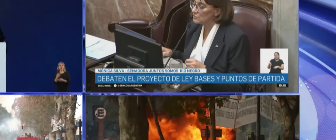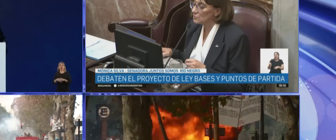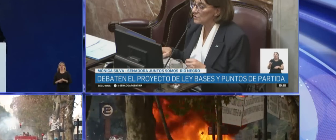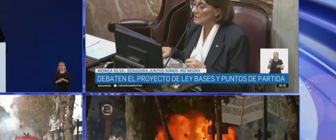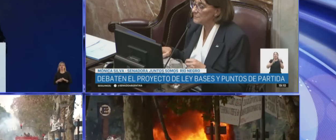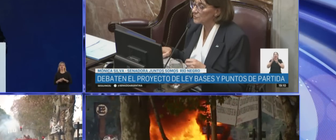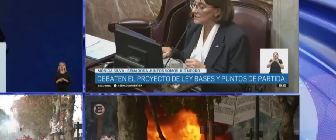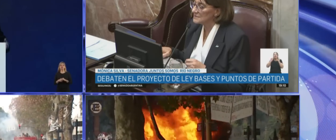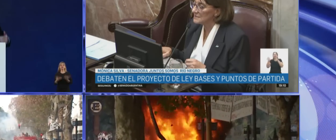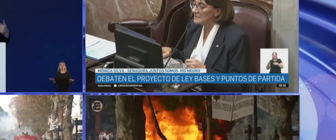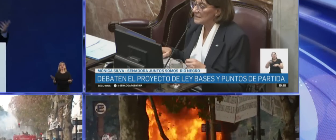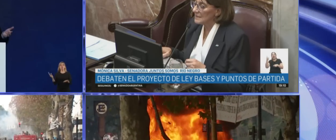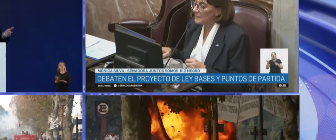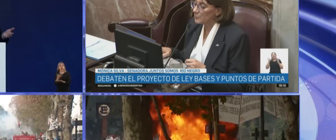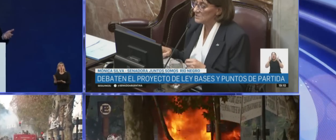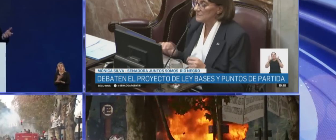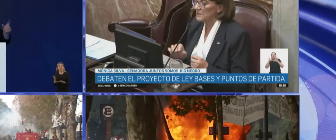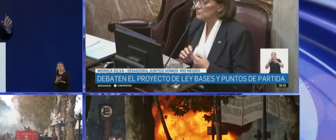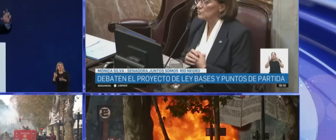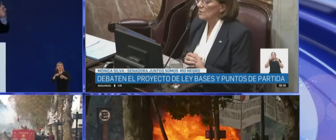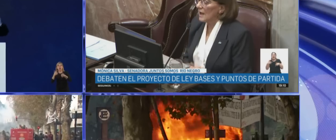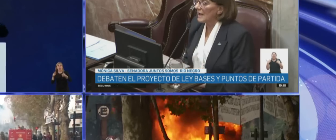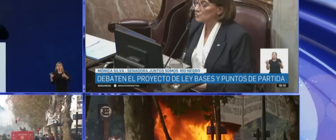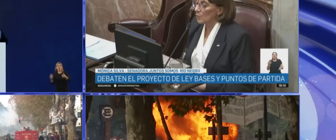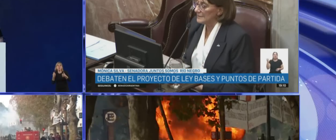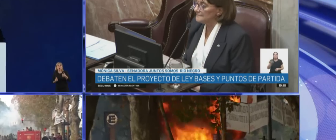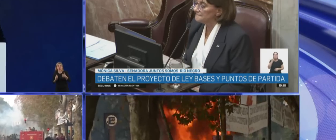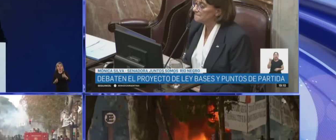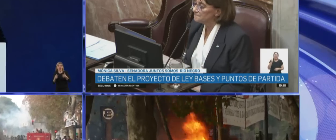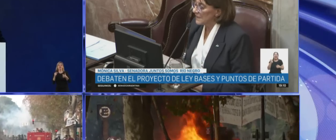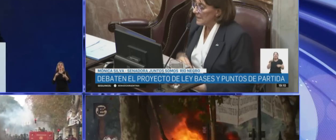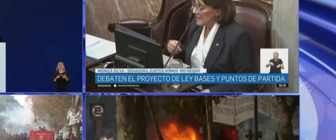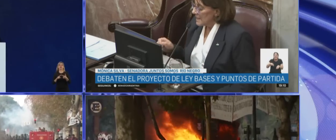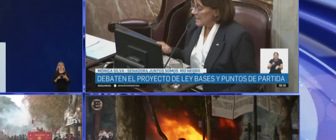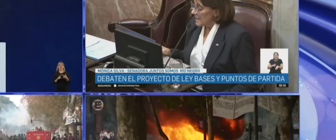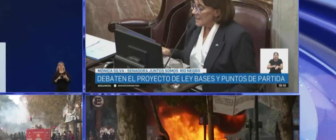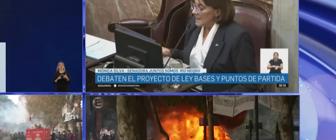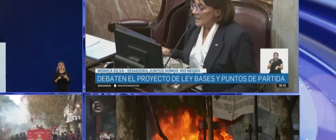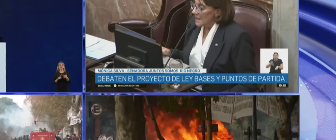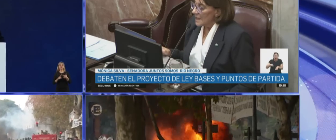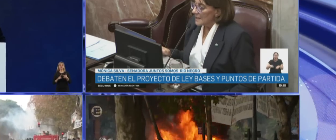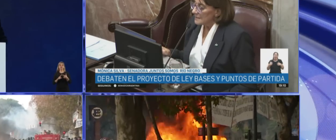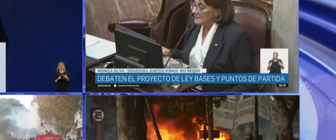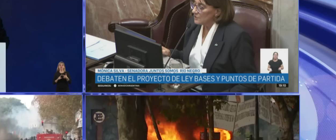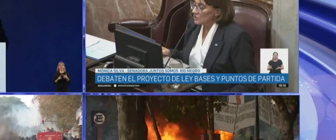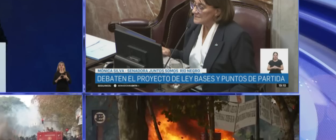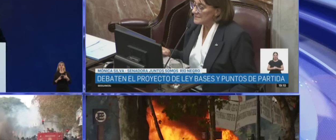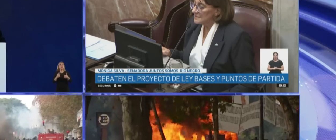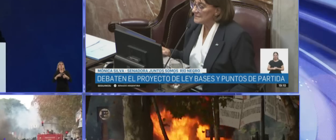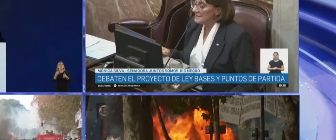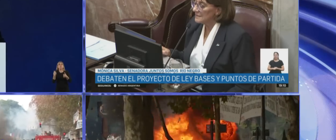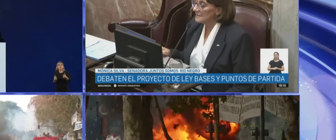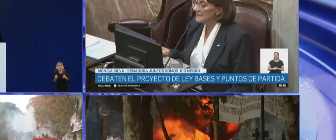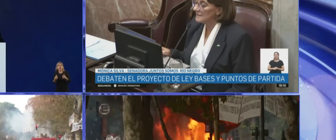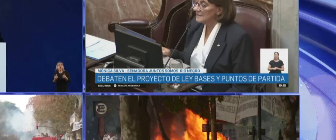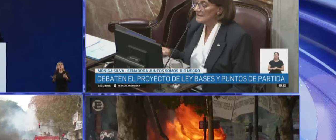y que en realidad no tenemos ni el fundamento de por qué se termina convergiendo, digamos, en el